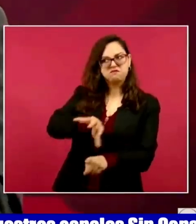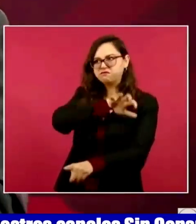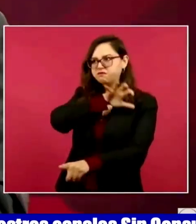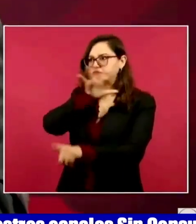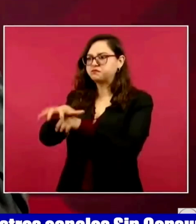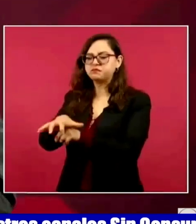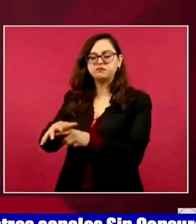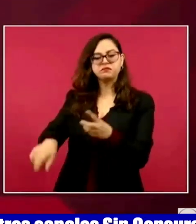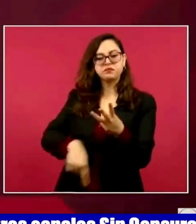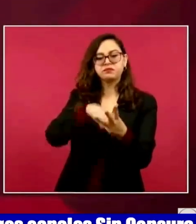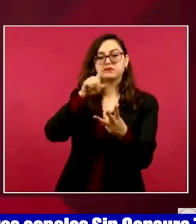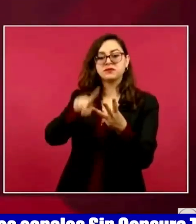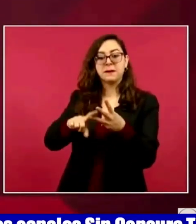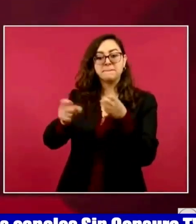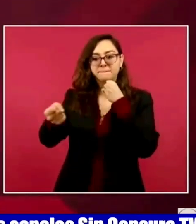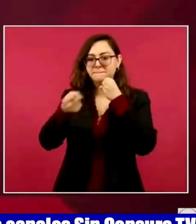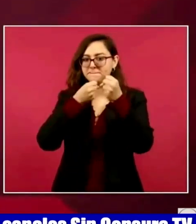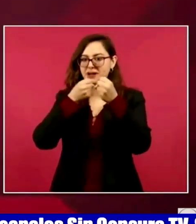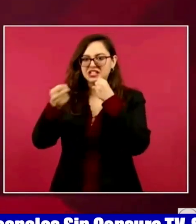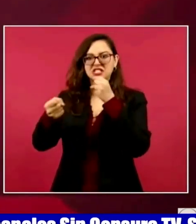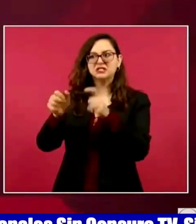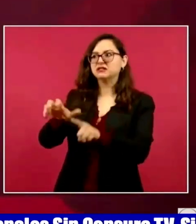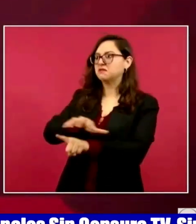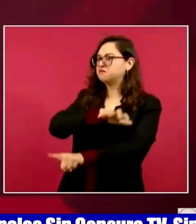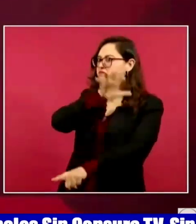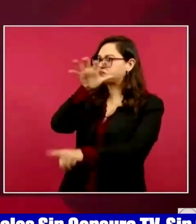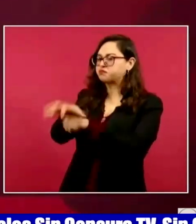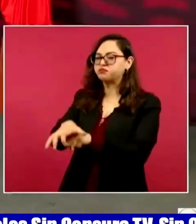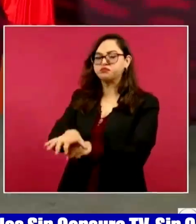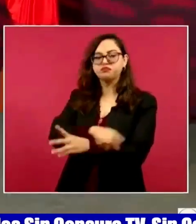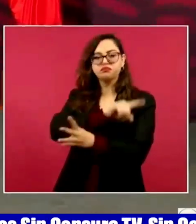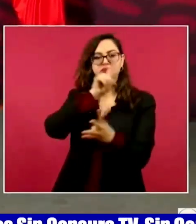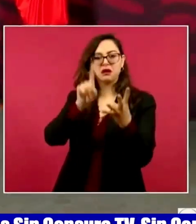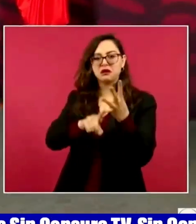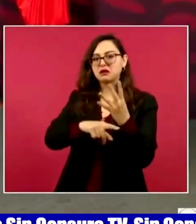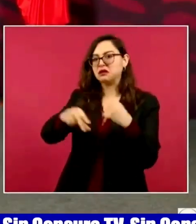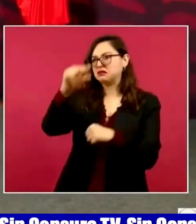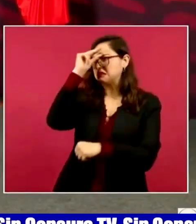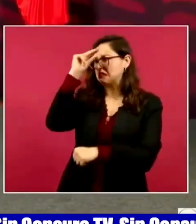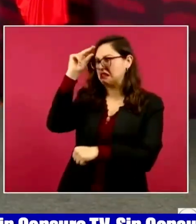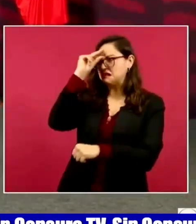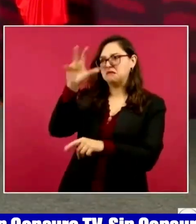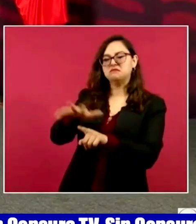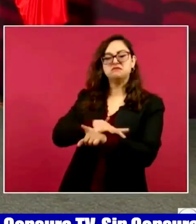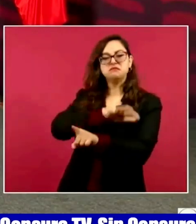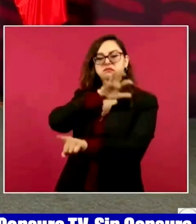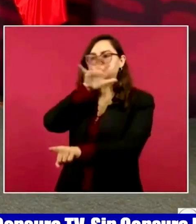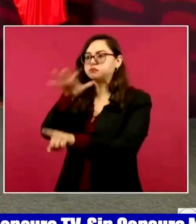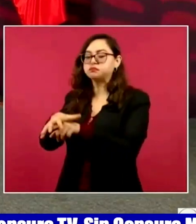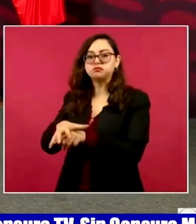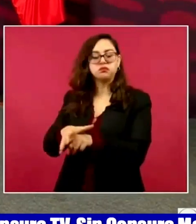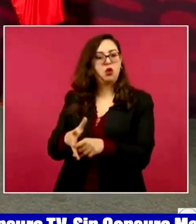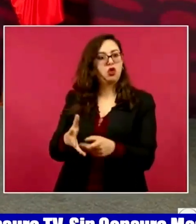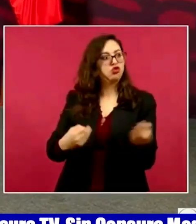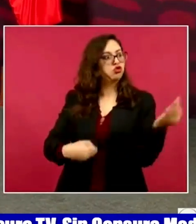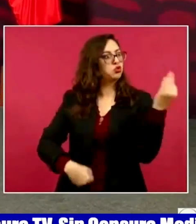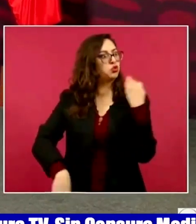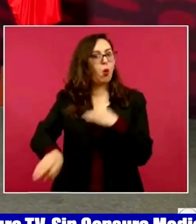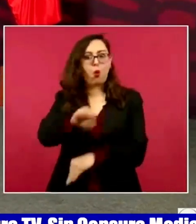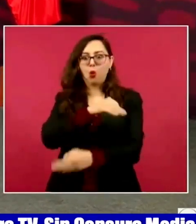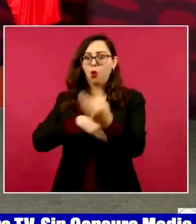del conservadurismo, y los intelectuales alcahuetes del régimen corrupto, todos